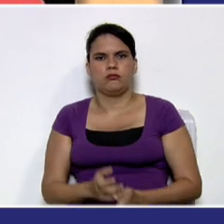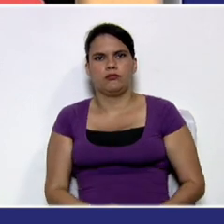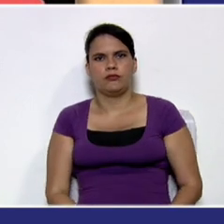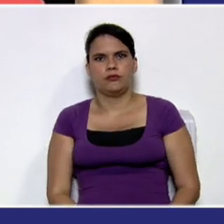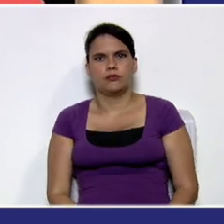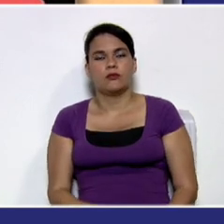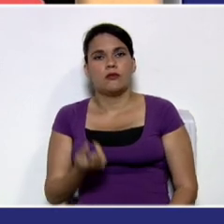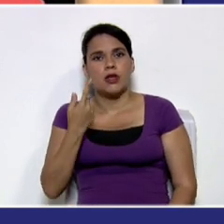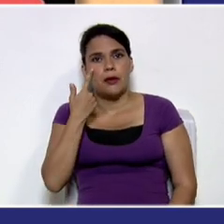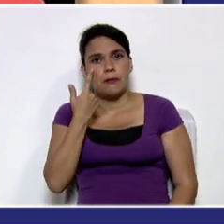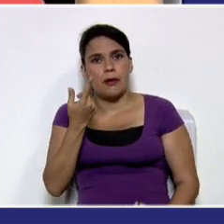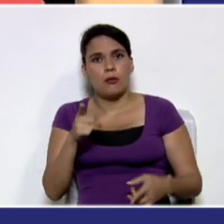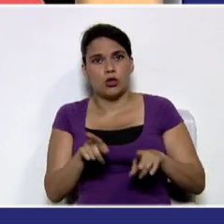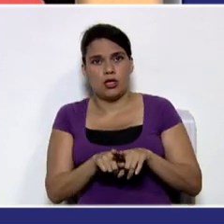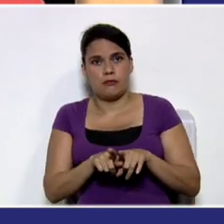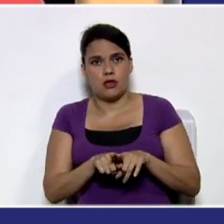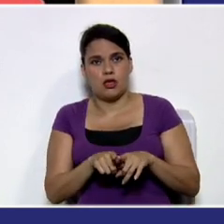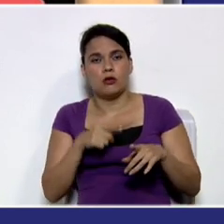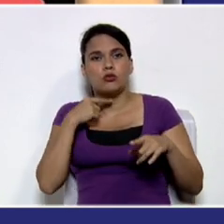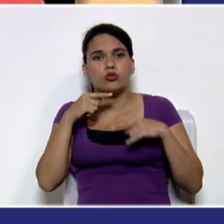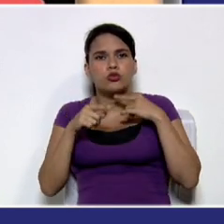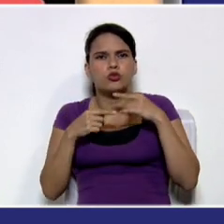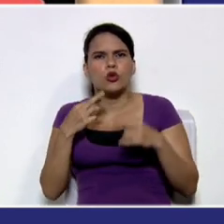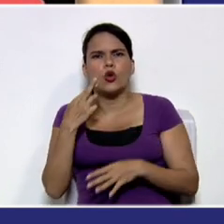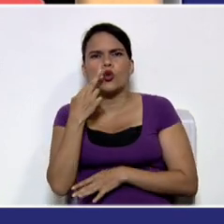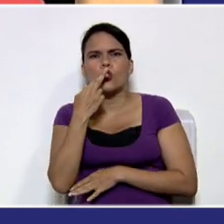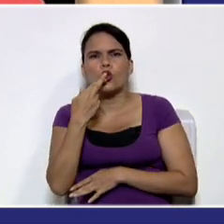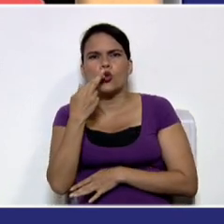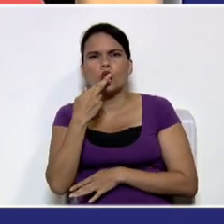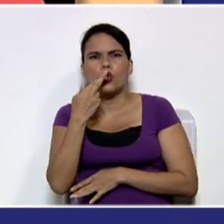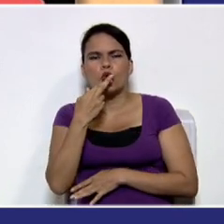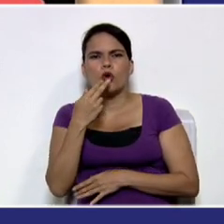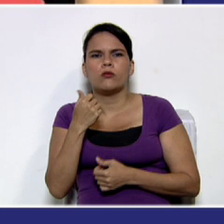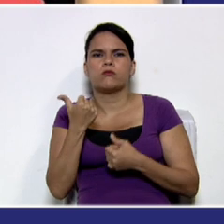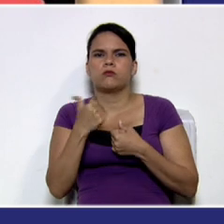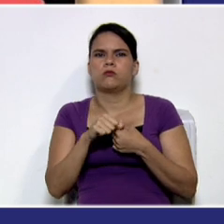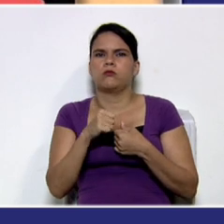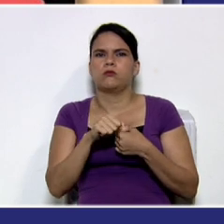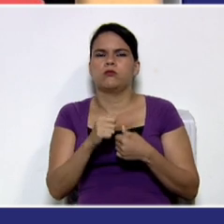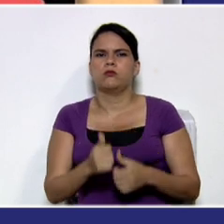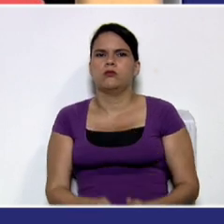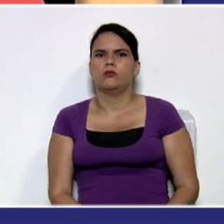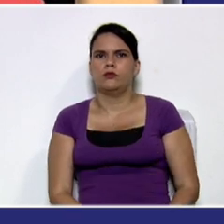Observamos también en color rojo lo que corresponde a la región zuliana.